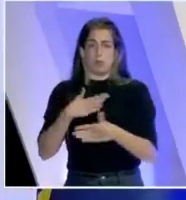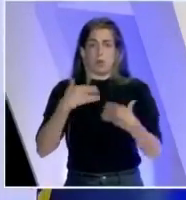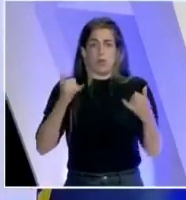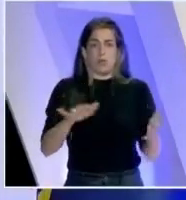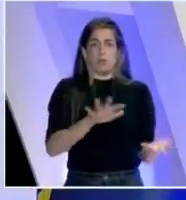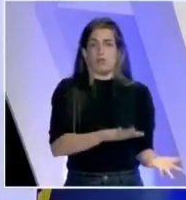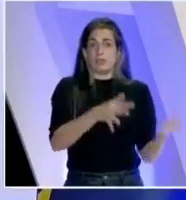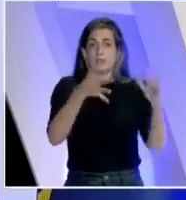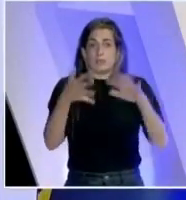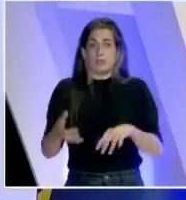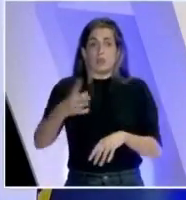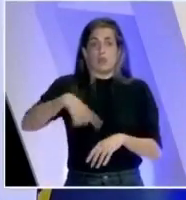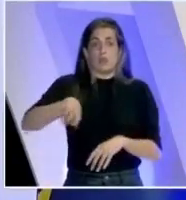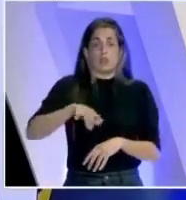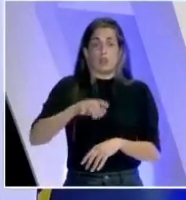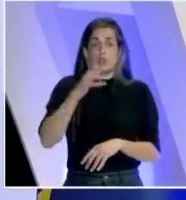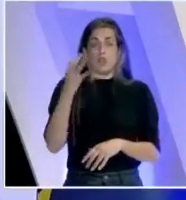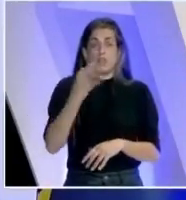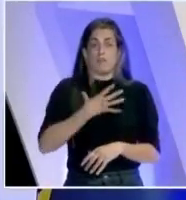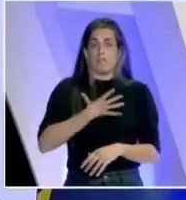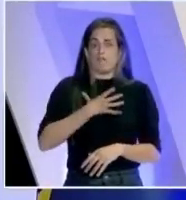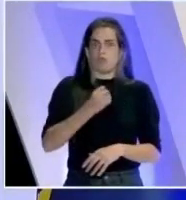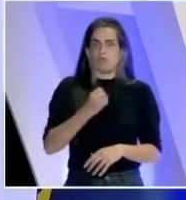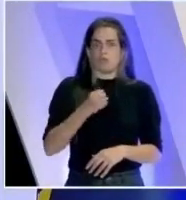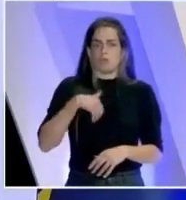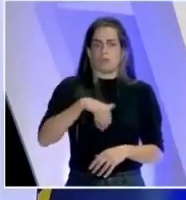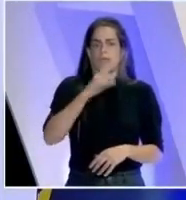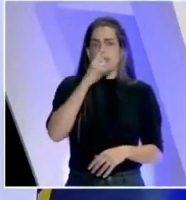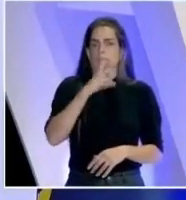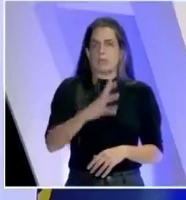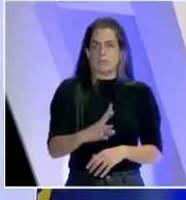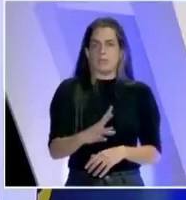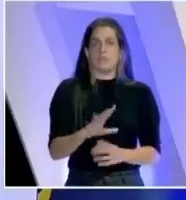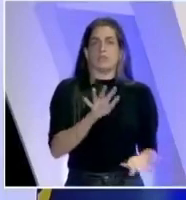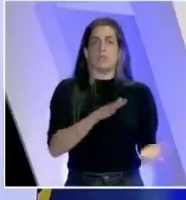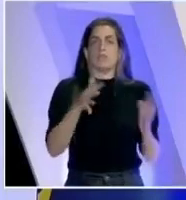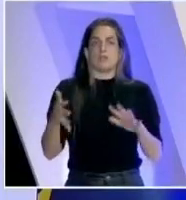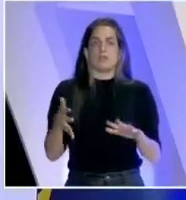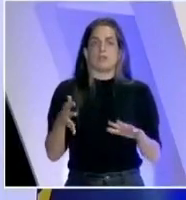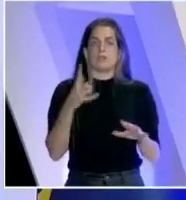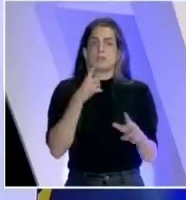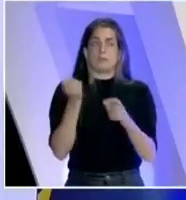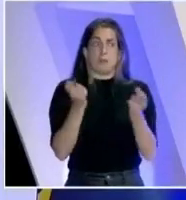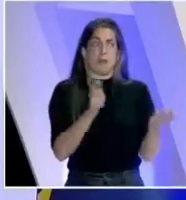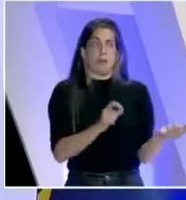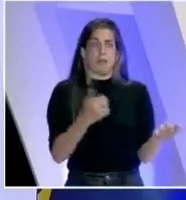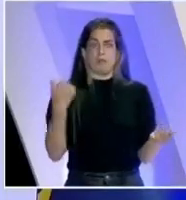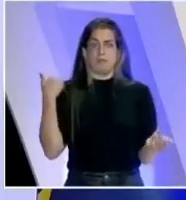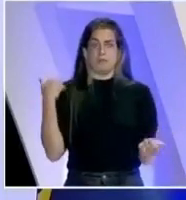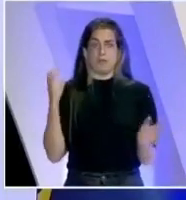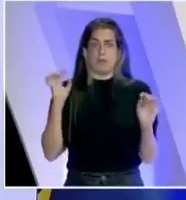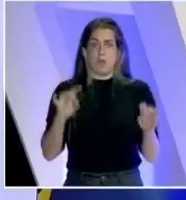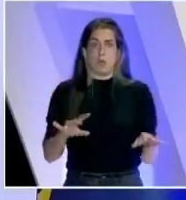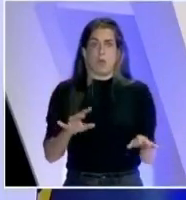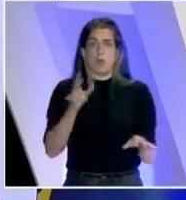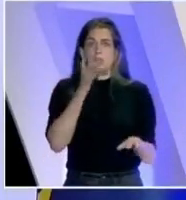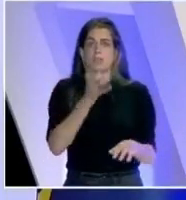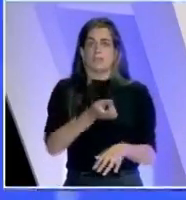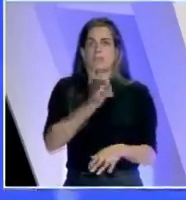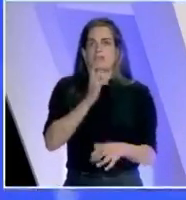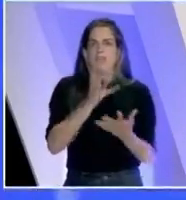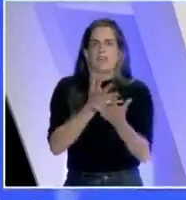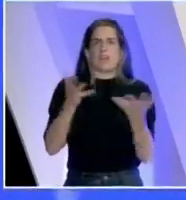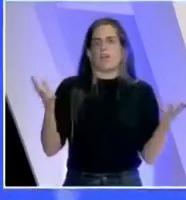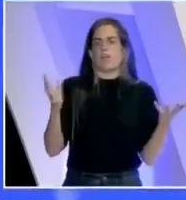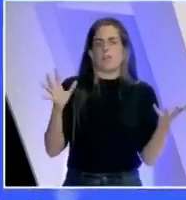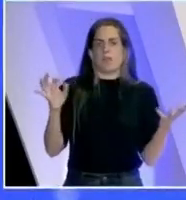transformaciones que tendremos que hacer, afrontar en las próximas décadas, pues van a ser muy similares, no solamente en grado de dificultad, sino también